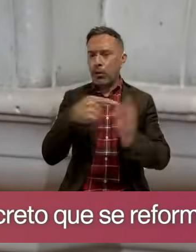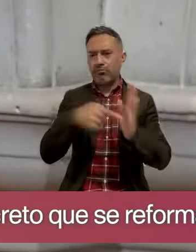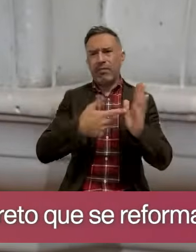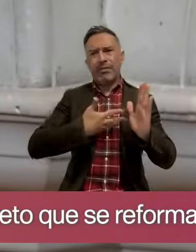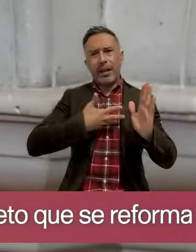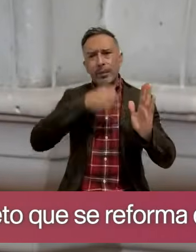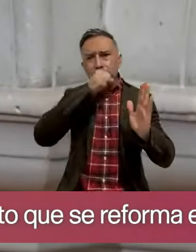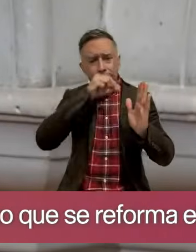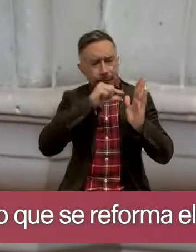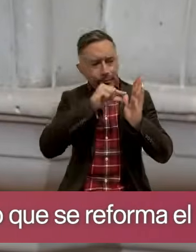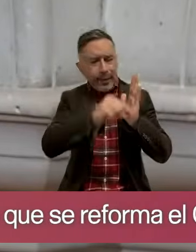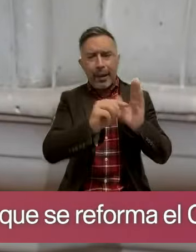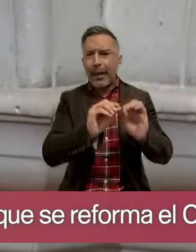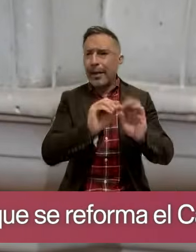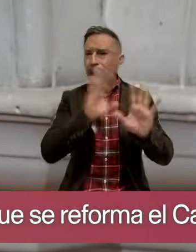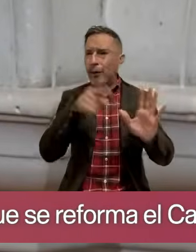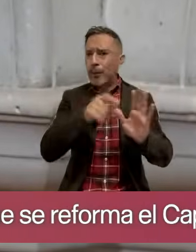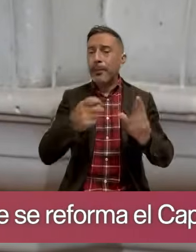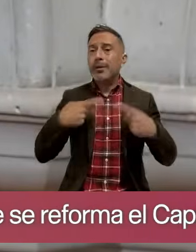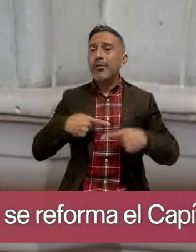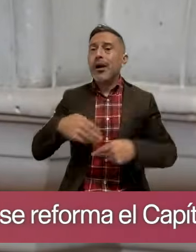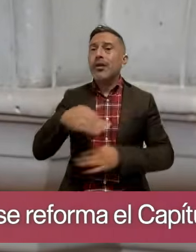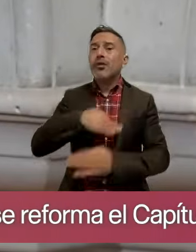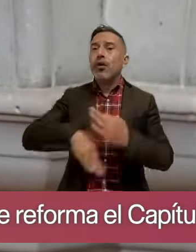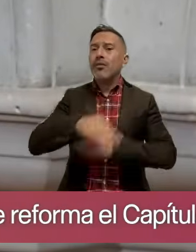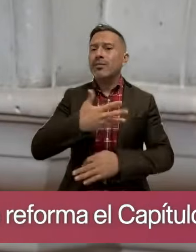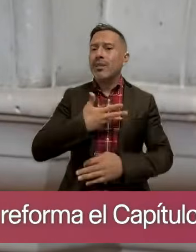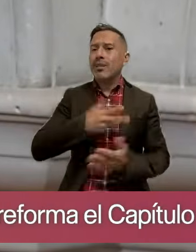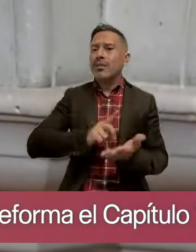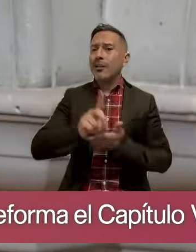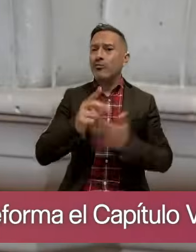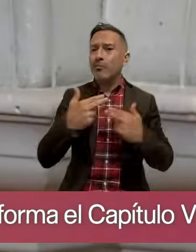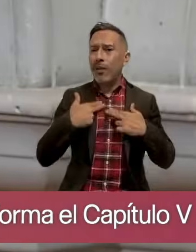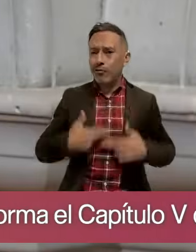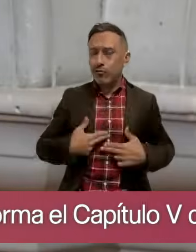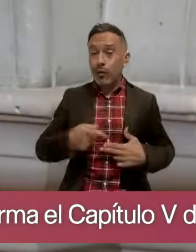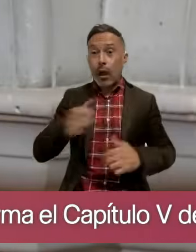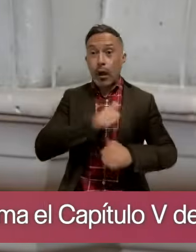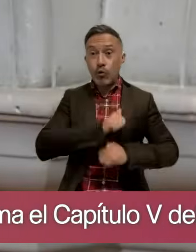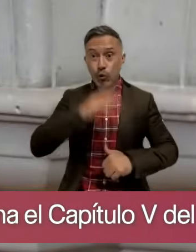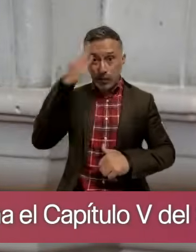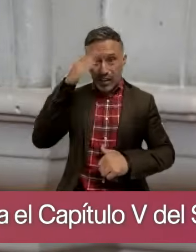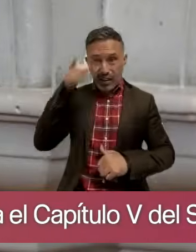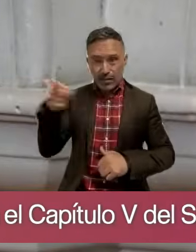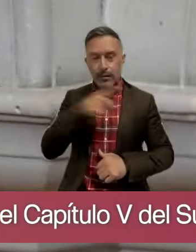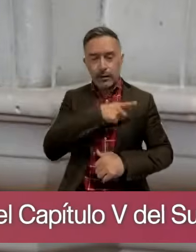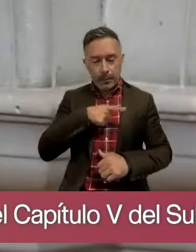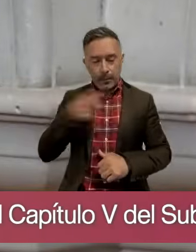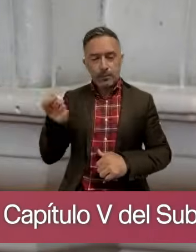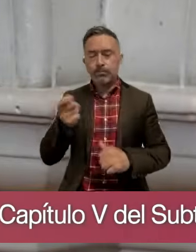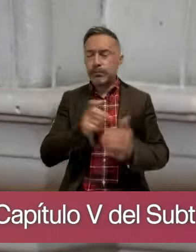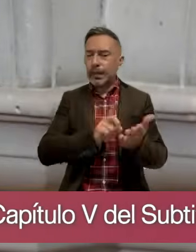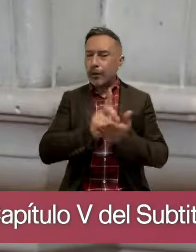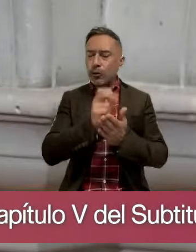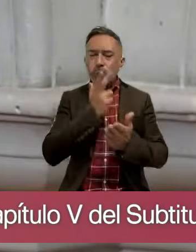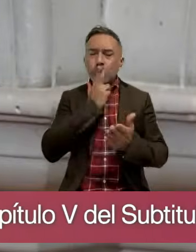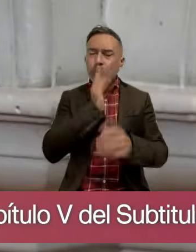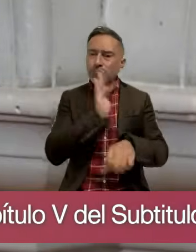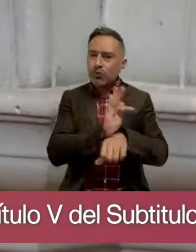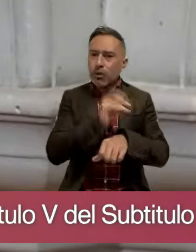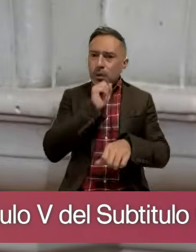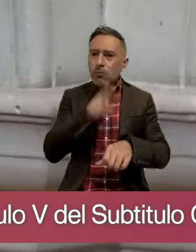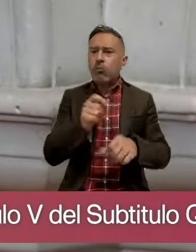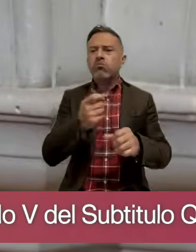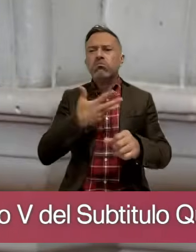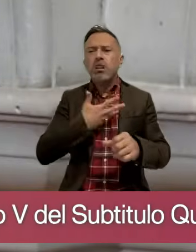tienen reconocidos sus derechos humanos, que las autoridades deben proteger y garantizar esos derechos, y la prohibición explícita de todo